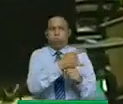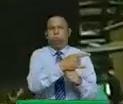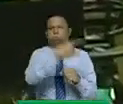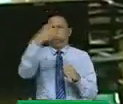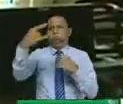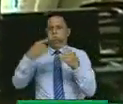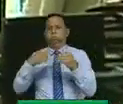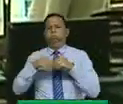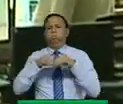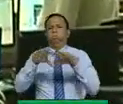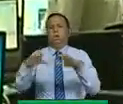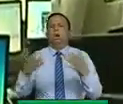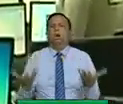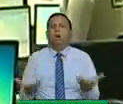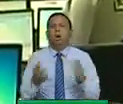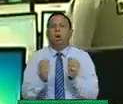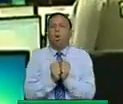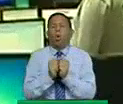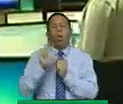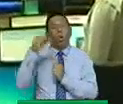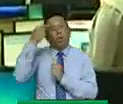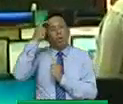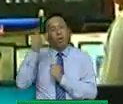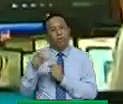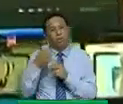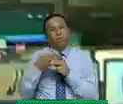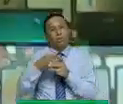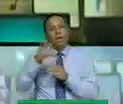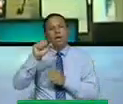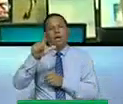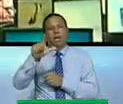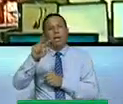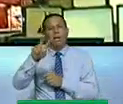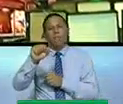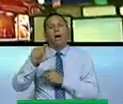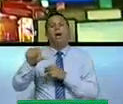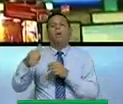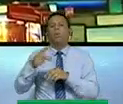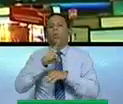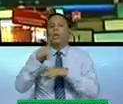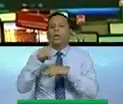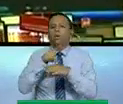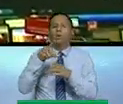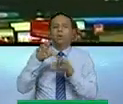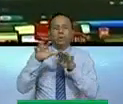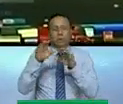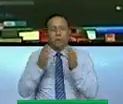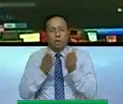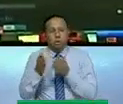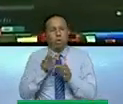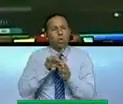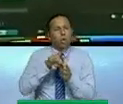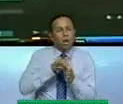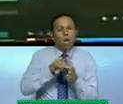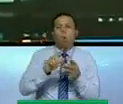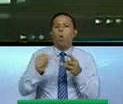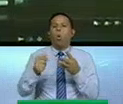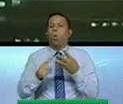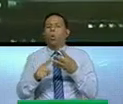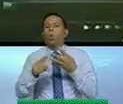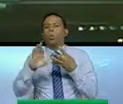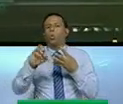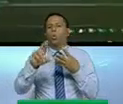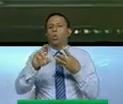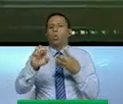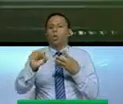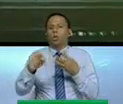gobernador Lorenzo Calvas, también al director del Servicio Nacional de Gestión de Riesgos y Emergencias, Cristian Torres, y presentaron la información al respecto.